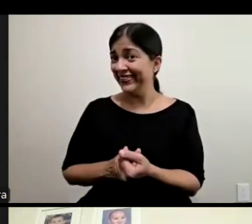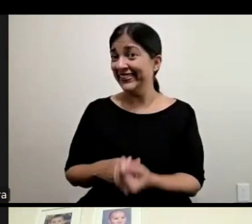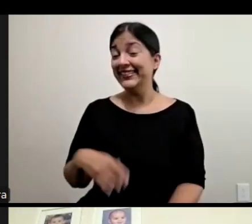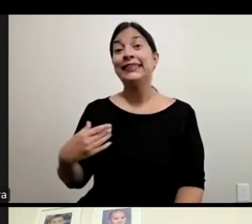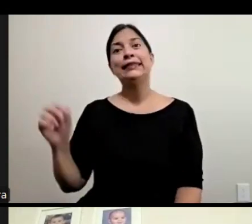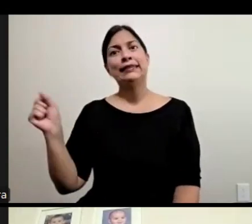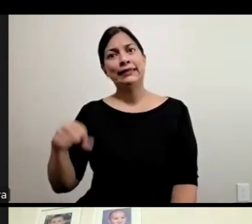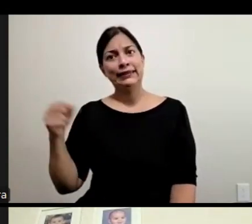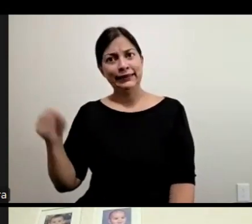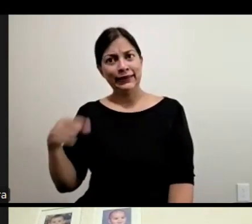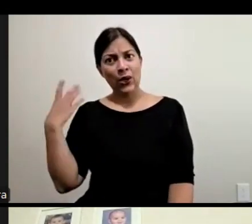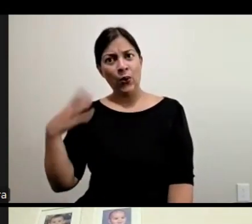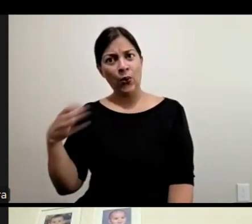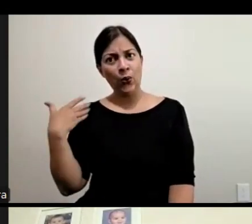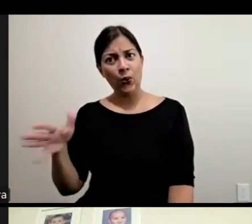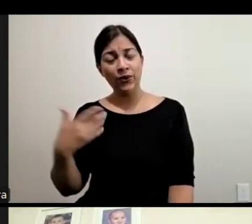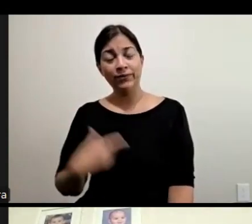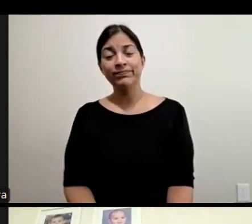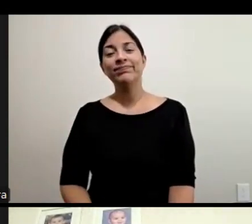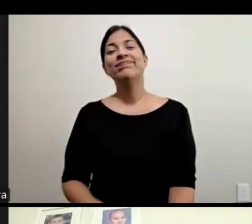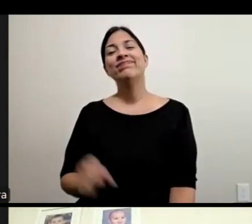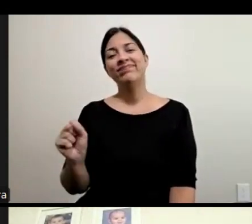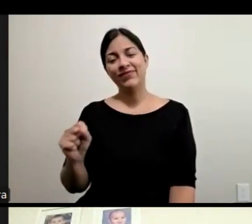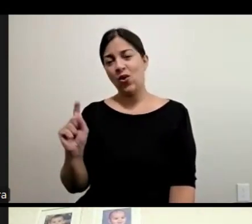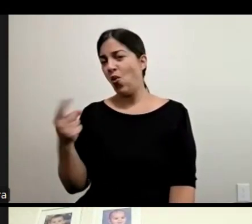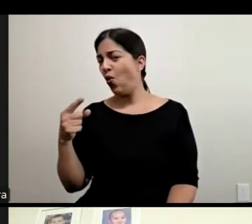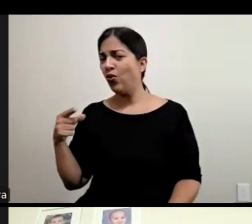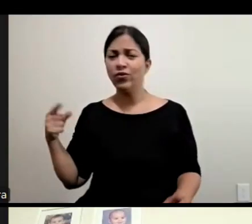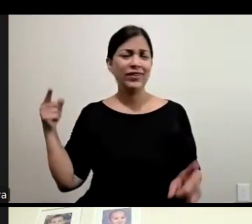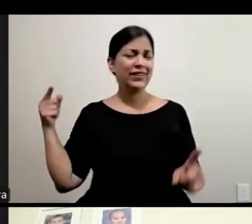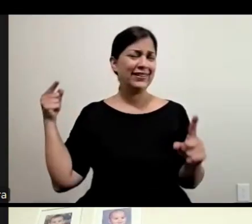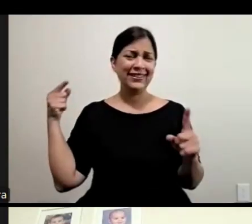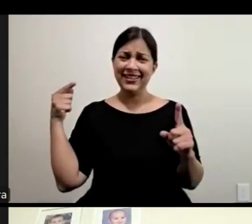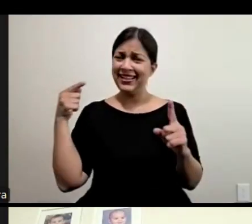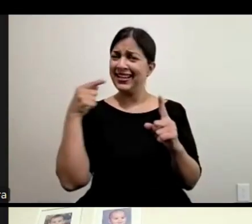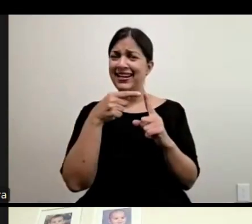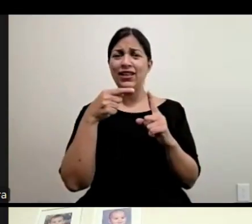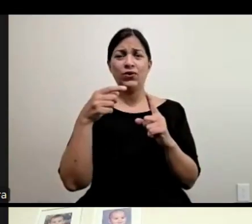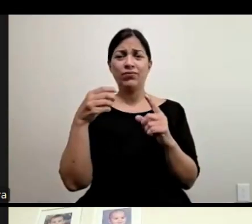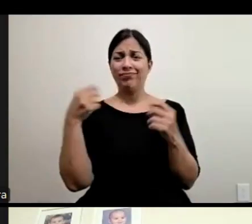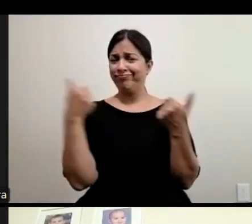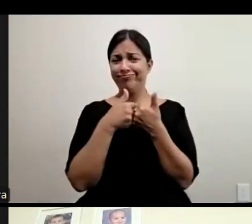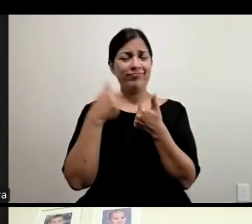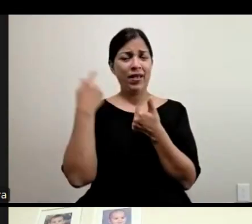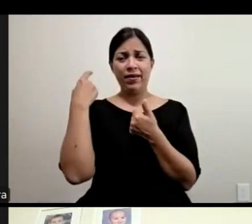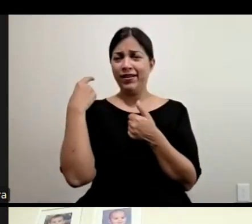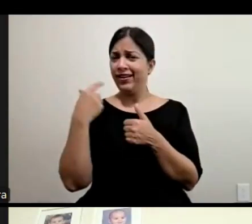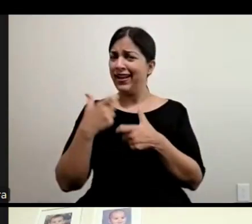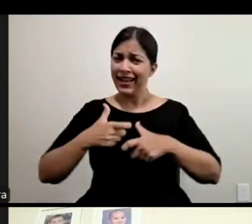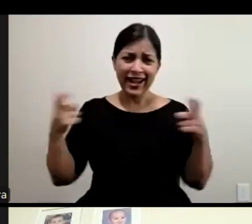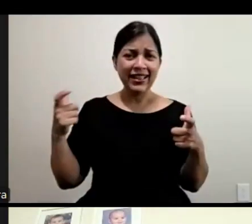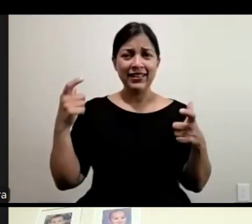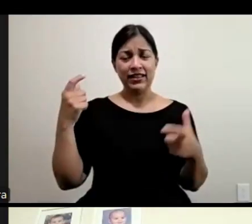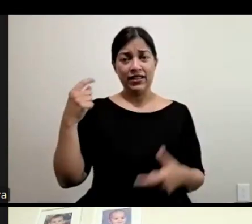calor! Ese ha sido uno de los retos más grandes que yo he tenido en mi trayectoria como coreógrafo y